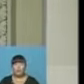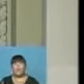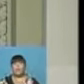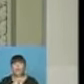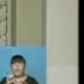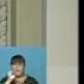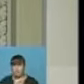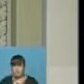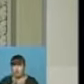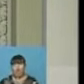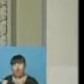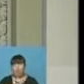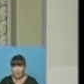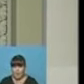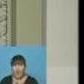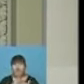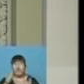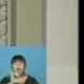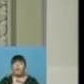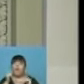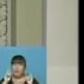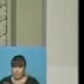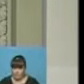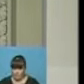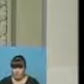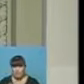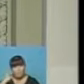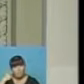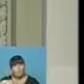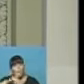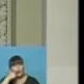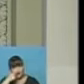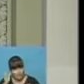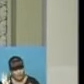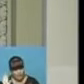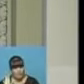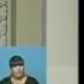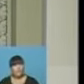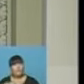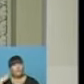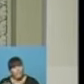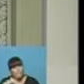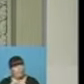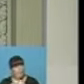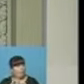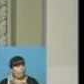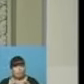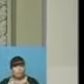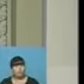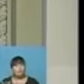Penal, el Código Penal Juvenil también, que creo va a ser muy interesante, que merecemos debatirlo,